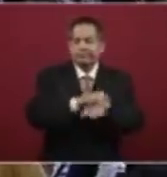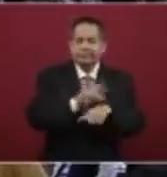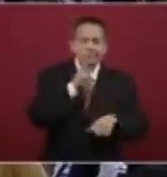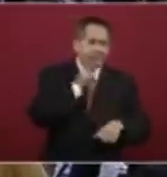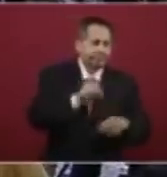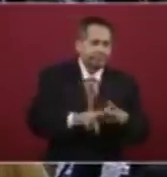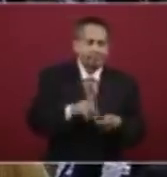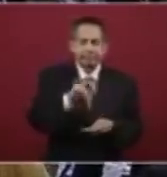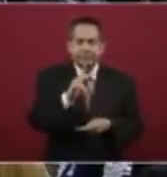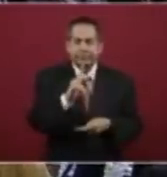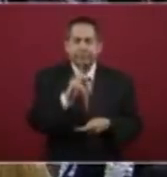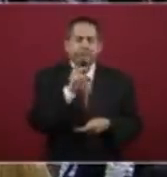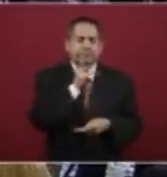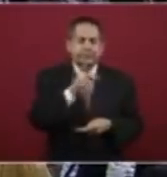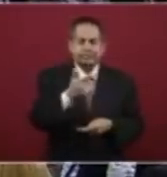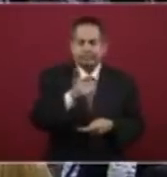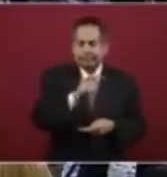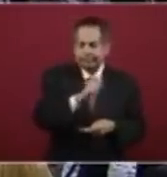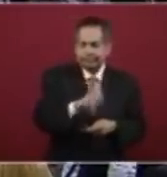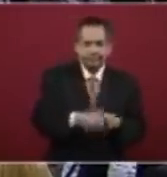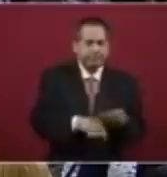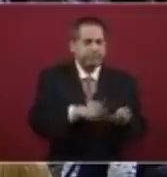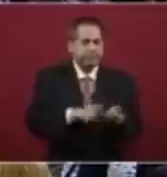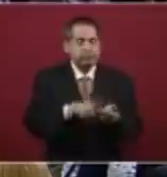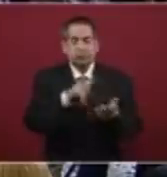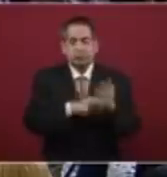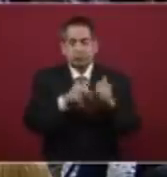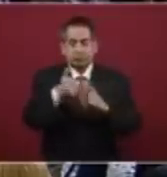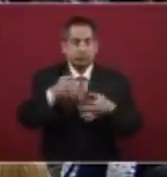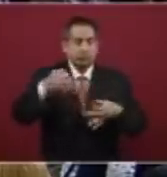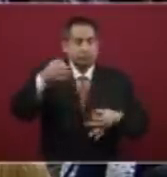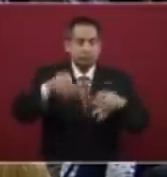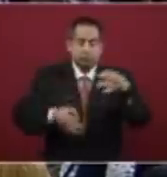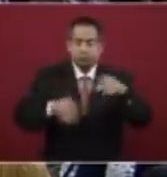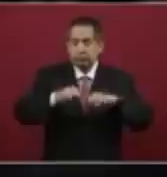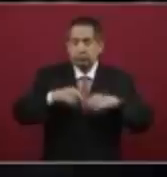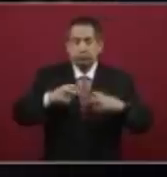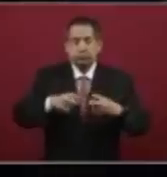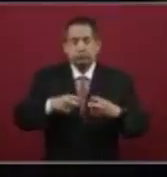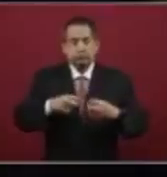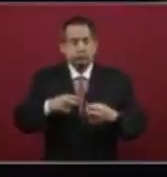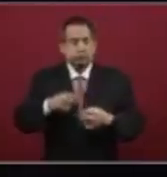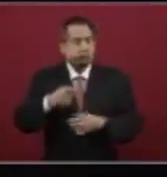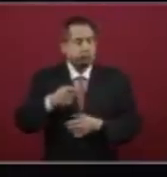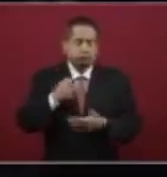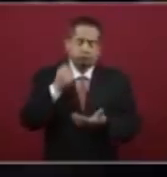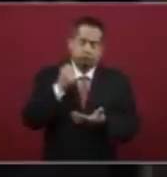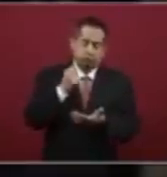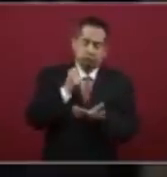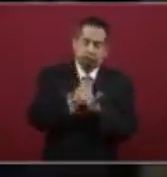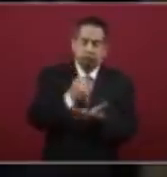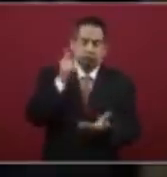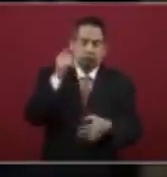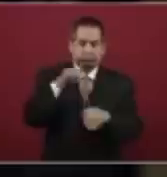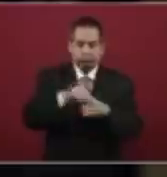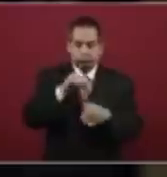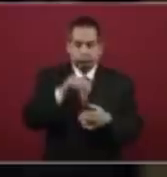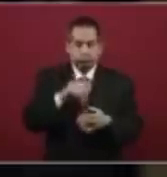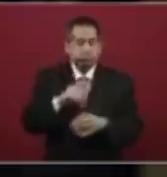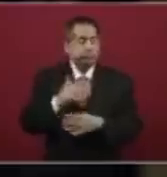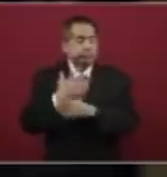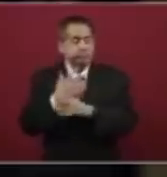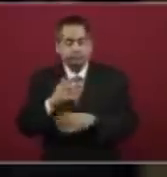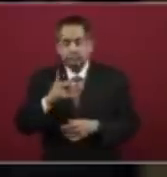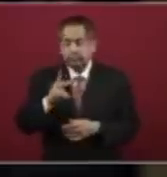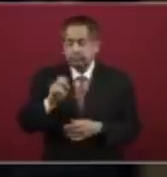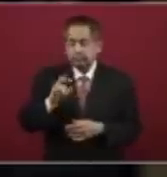Gate. 2006, lo que decretó el Tribunal Electoral fue la impunidad electoral, en palabras de Porfirio